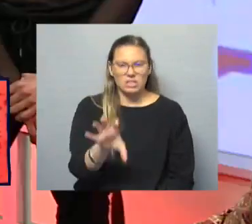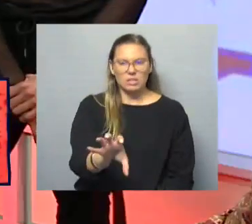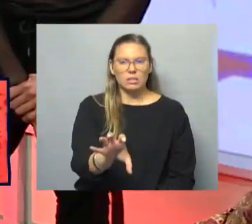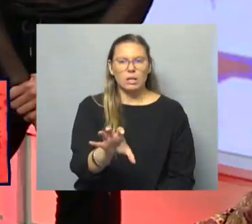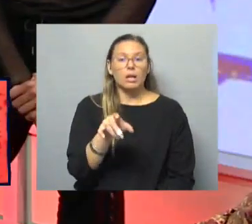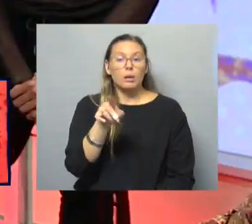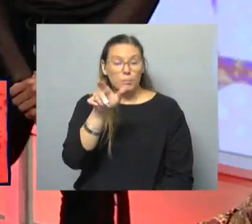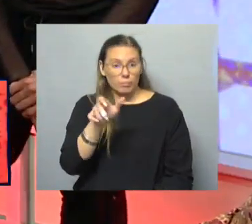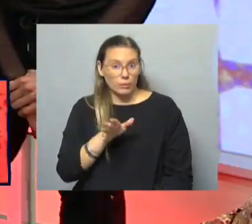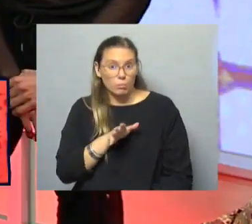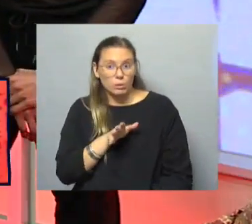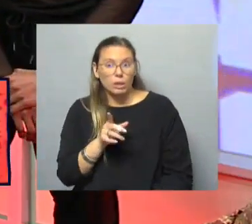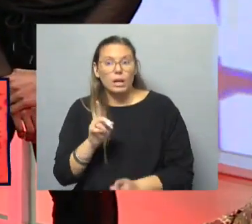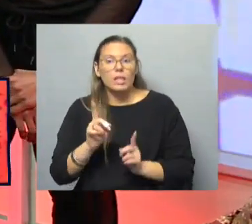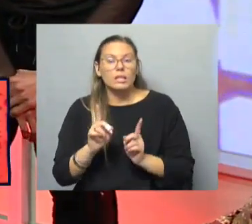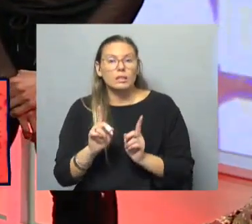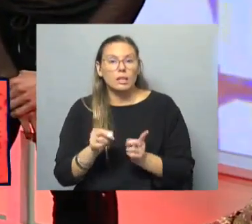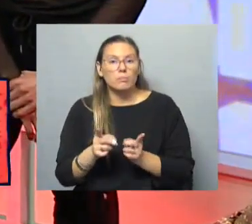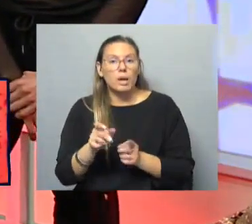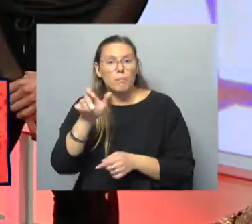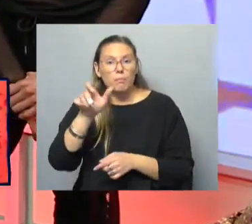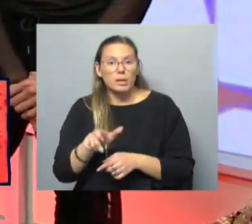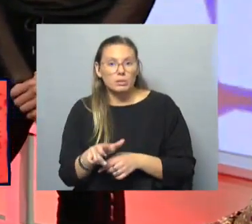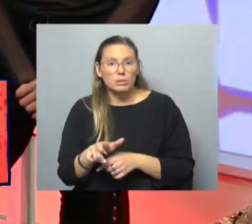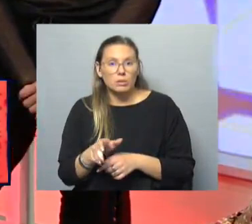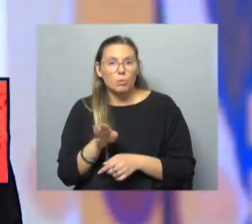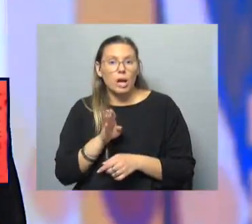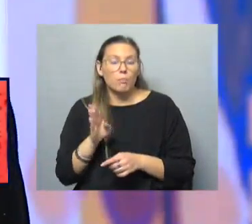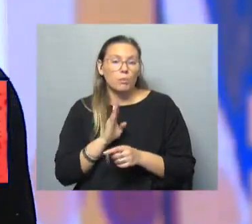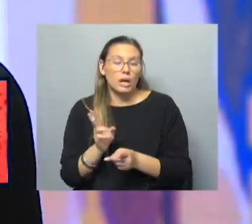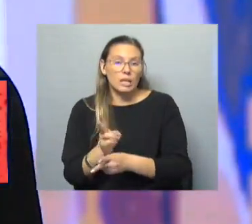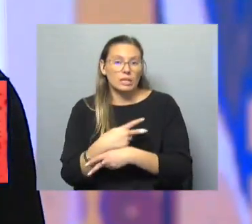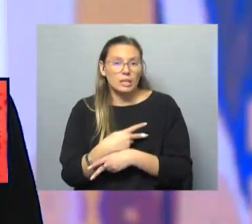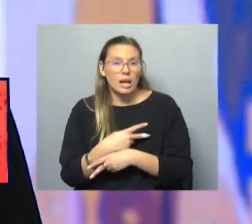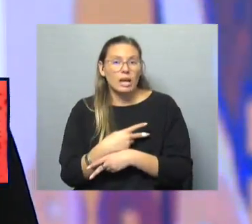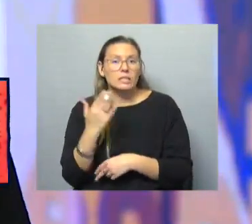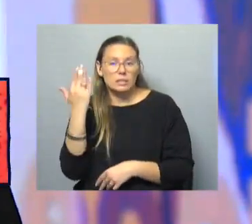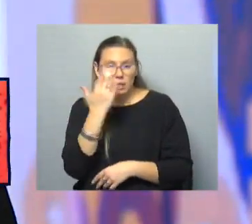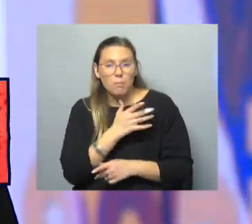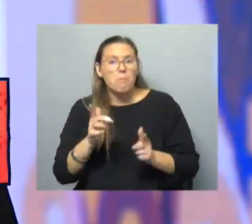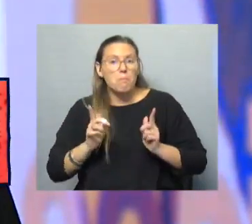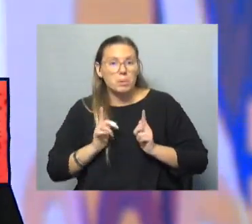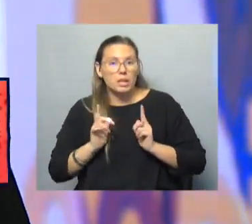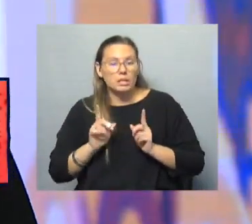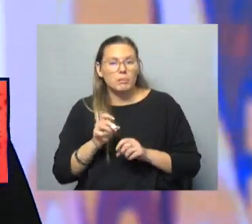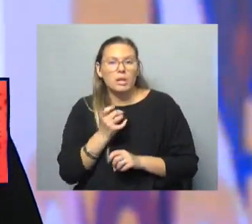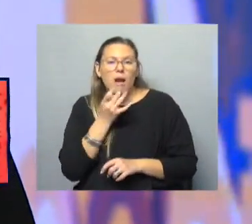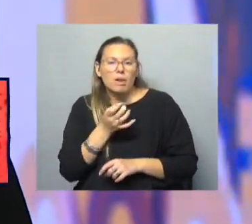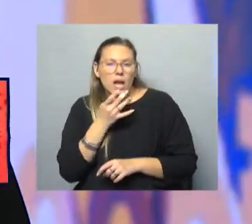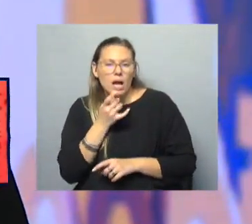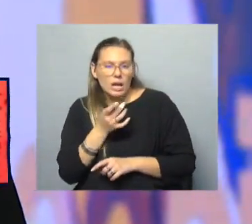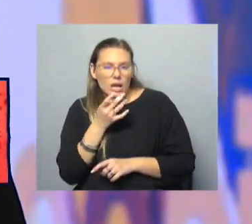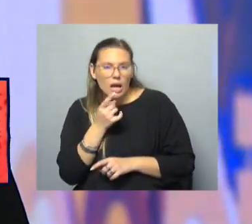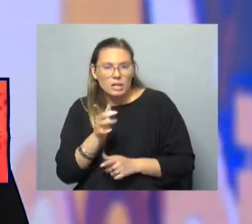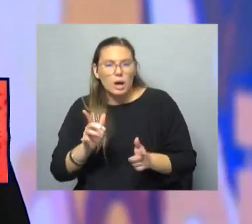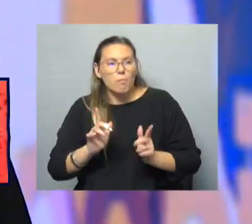Entonces ella, como tenía que también era una persona, una mujer trans, negra, ella se esperaba que se tenía que blanquear para poder participar